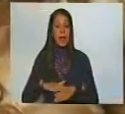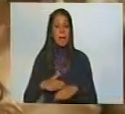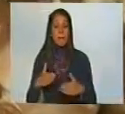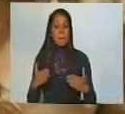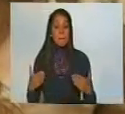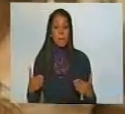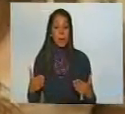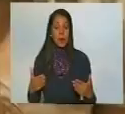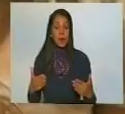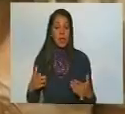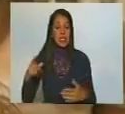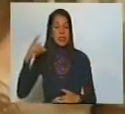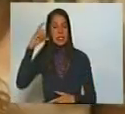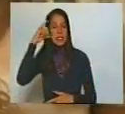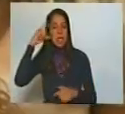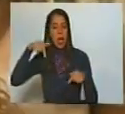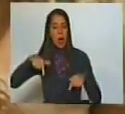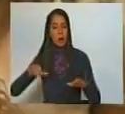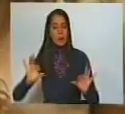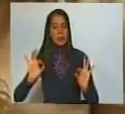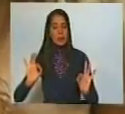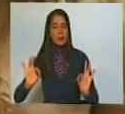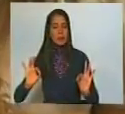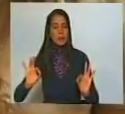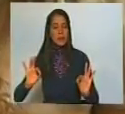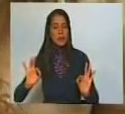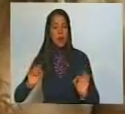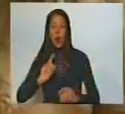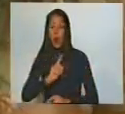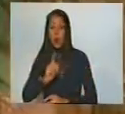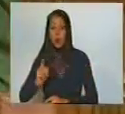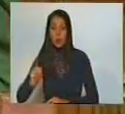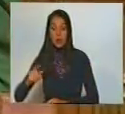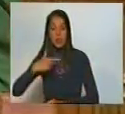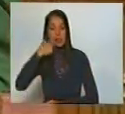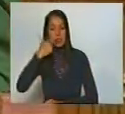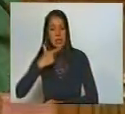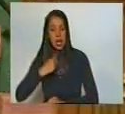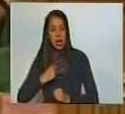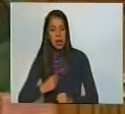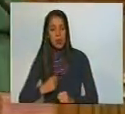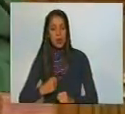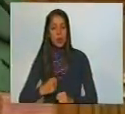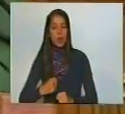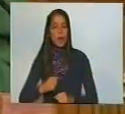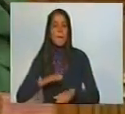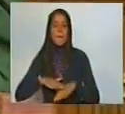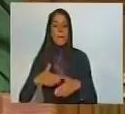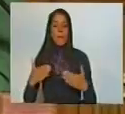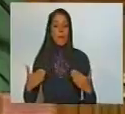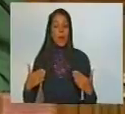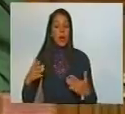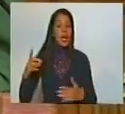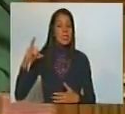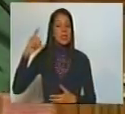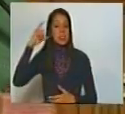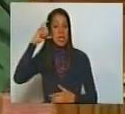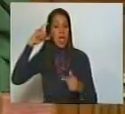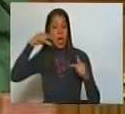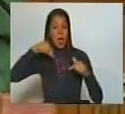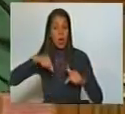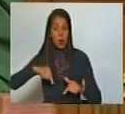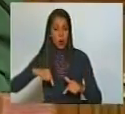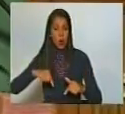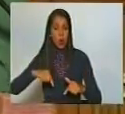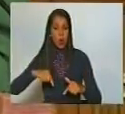este día va a ser recordado, ustedes pueden estar seguros de eso, ¿no? Porque este día se tejen